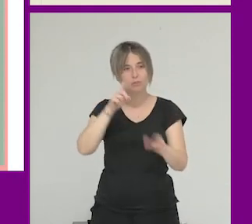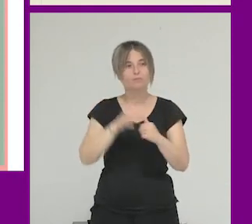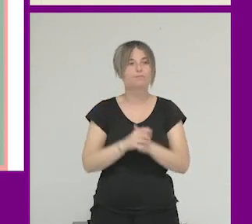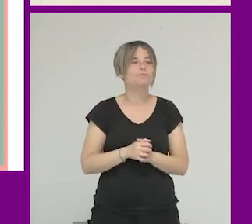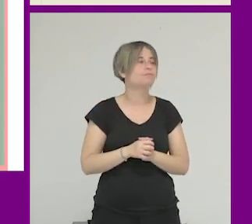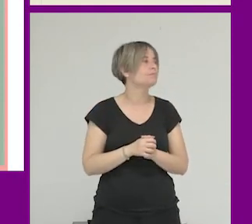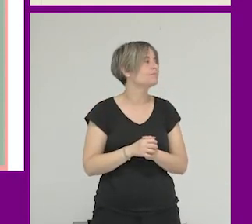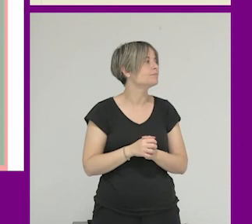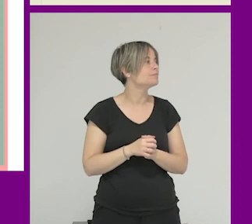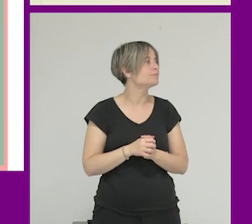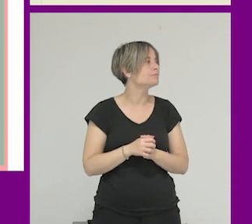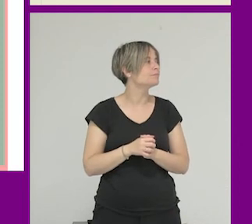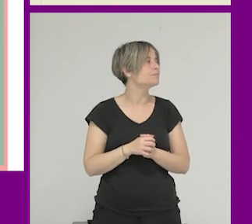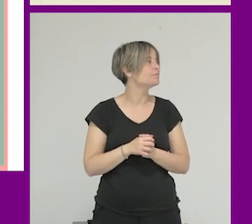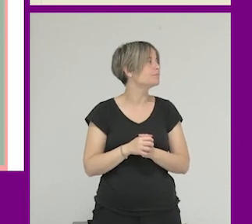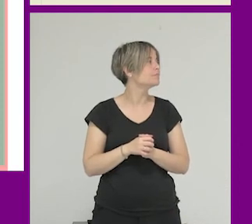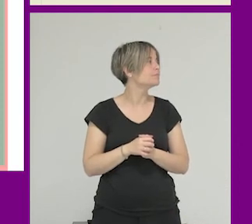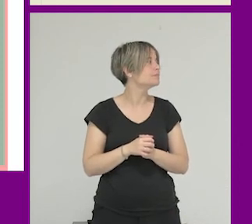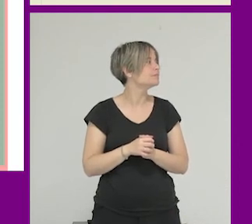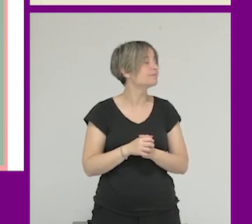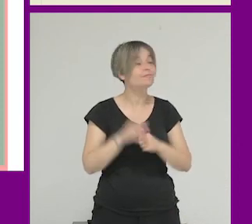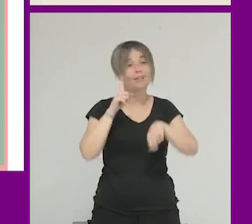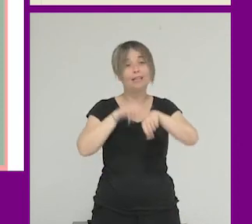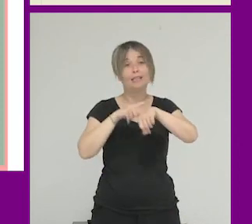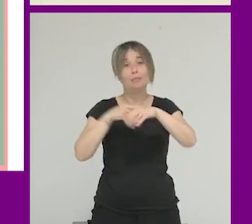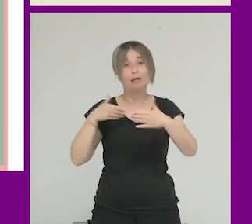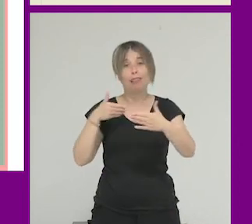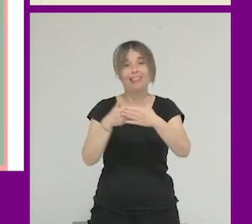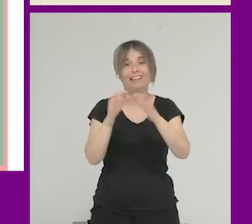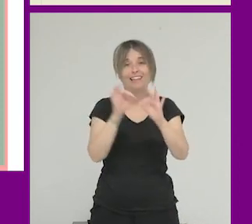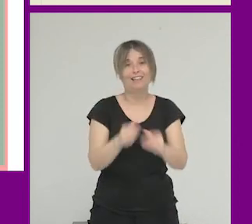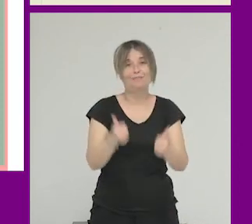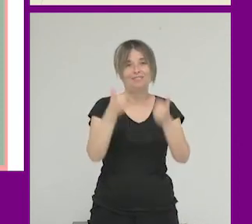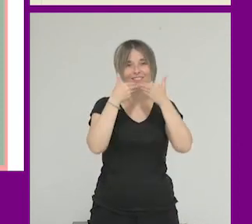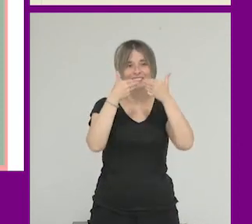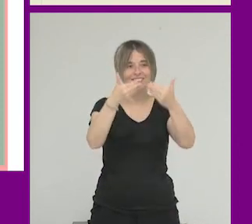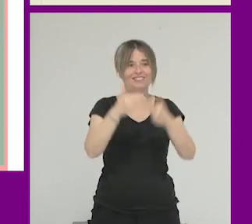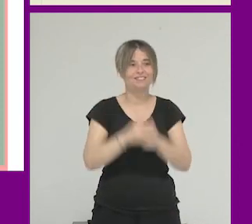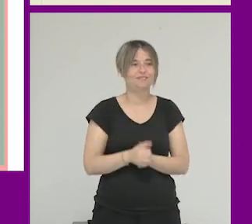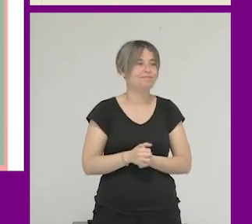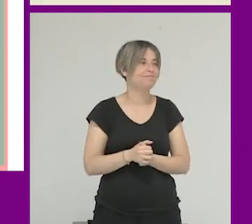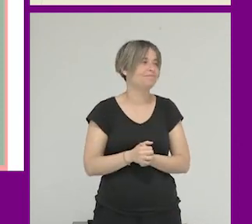ideia eta denbora joan zait. Eskerrik asko.